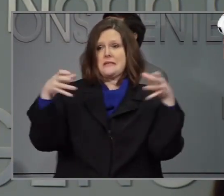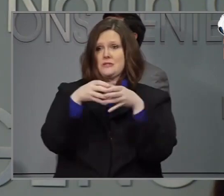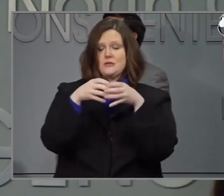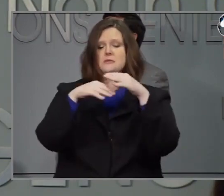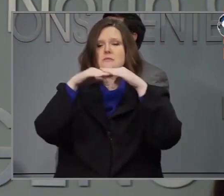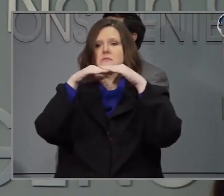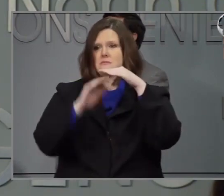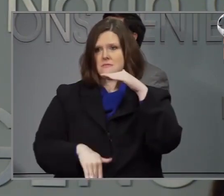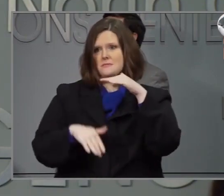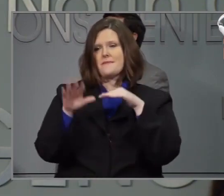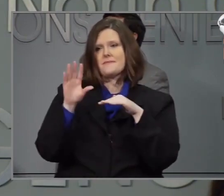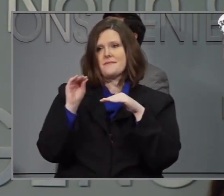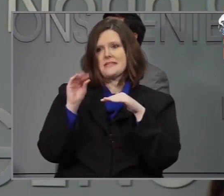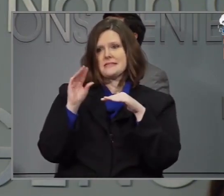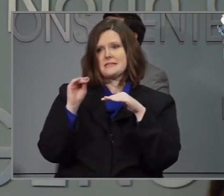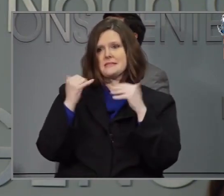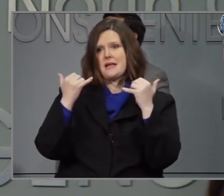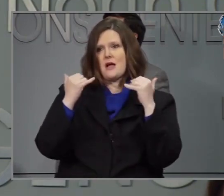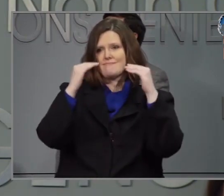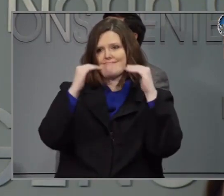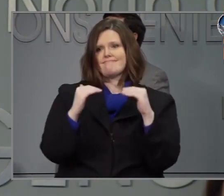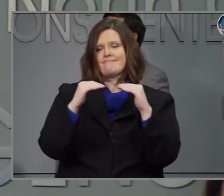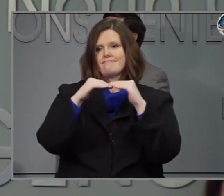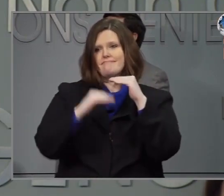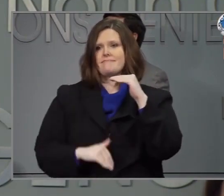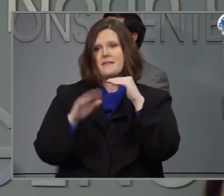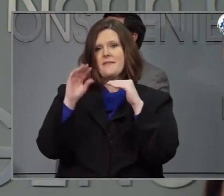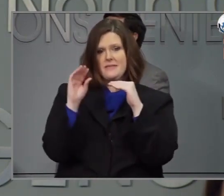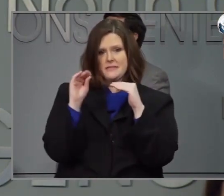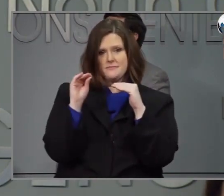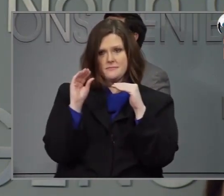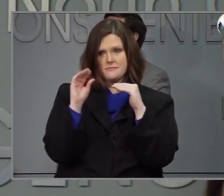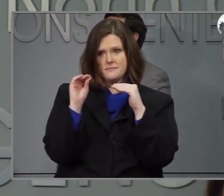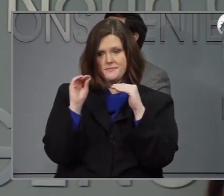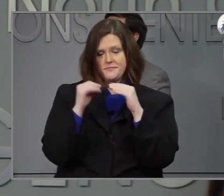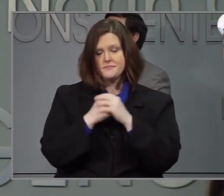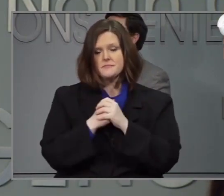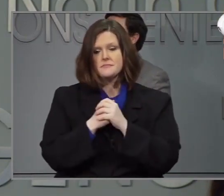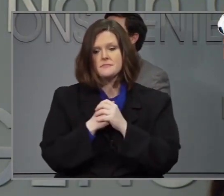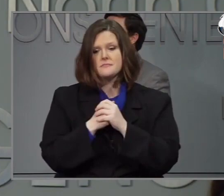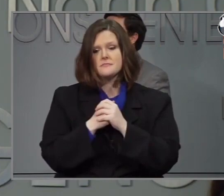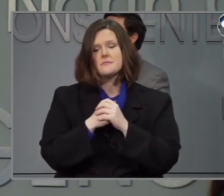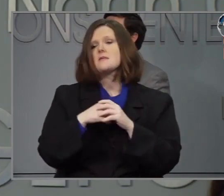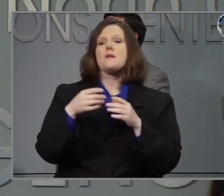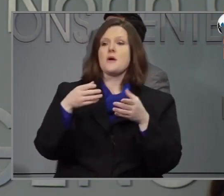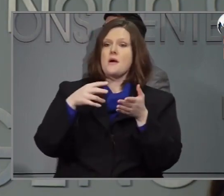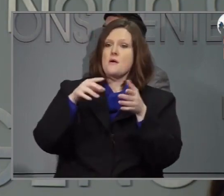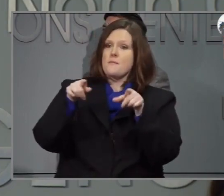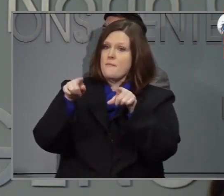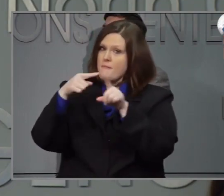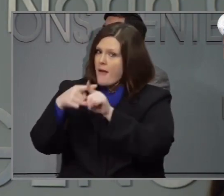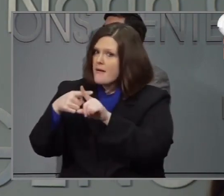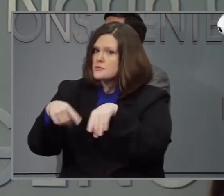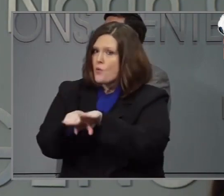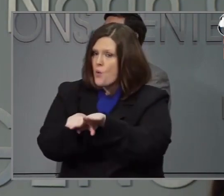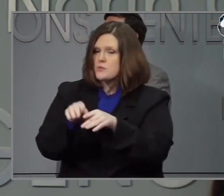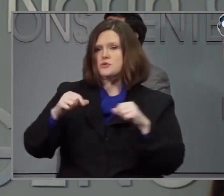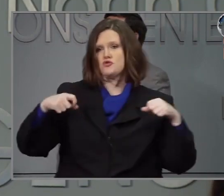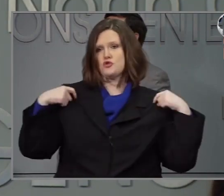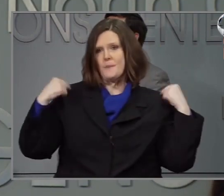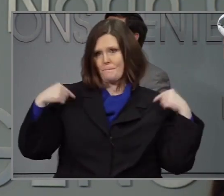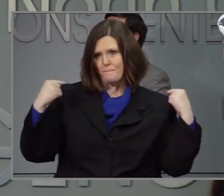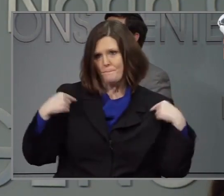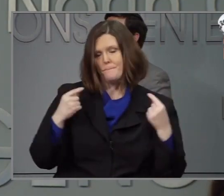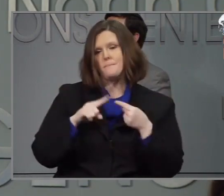reuniones de más de 50 personas junto con estas líneas esta orden cierra los gimnasios